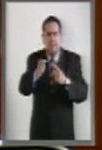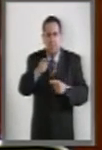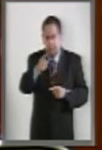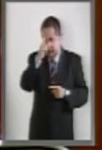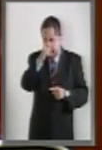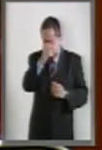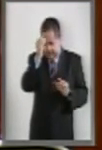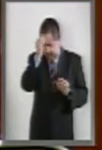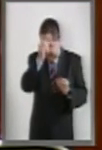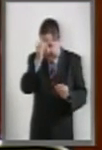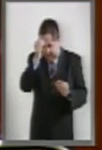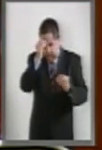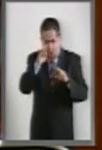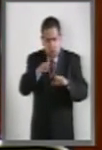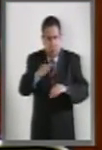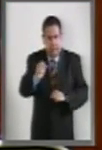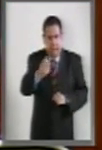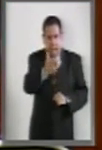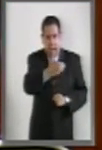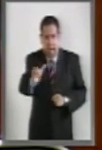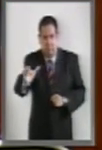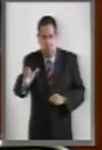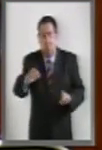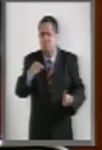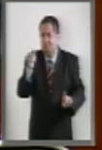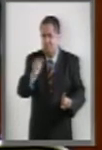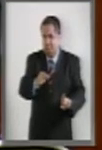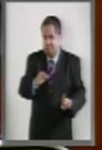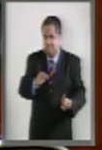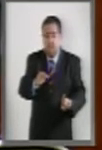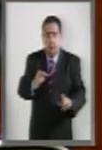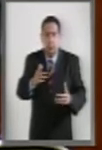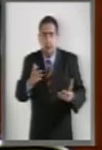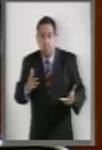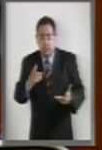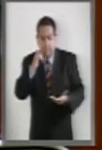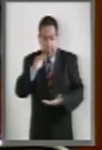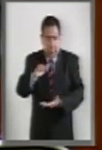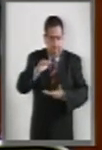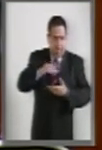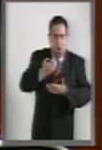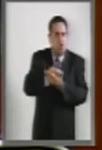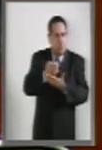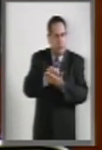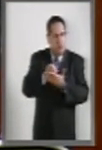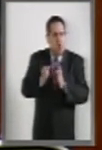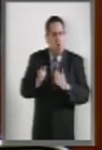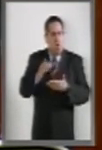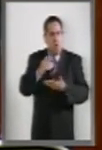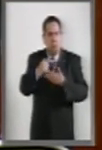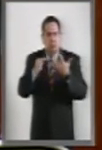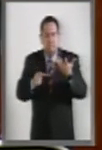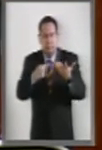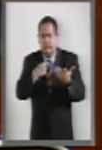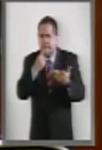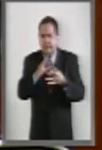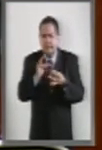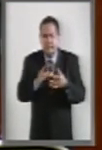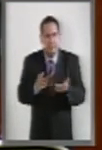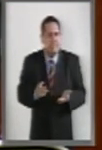la reflexión del campo, porque para el paquete económico este que le menciono,